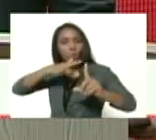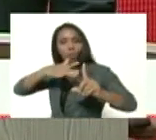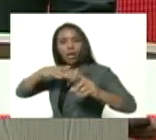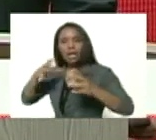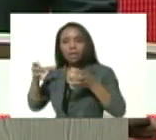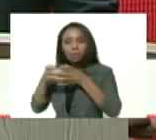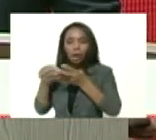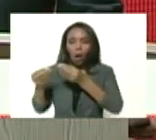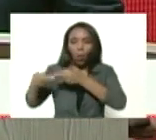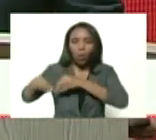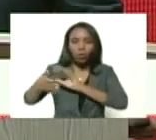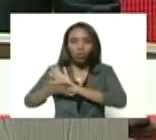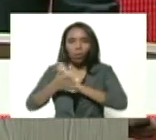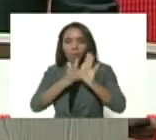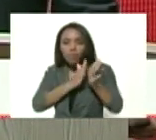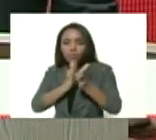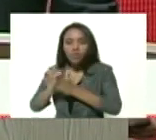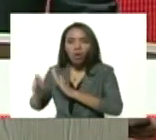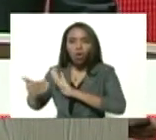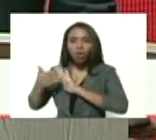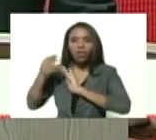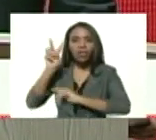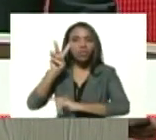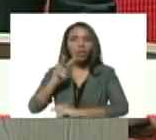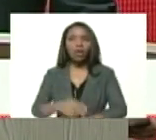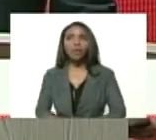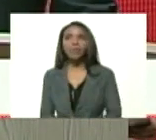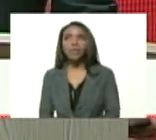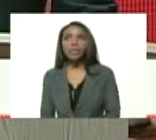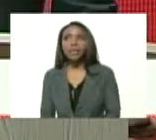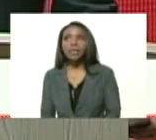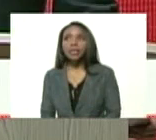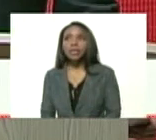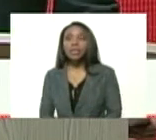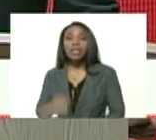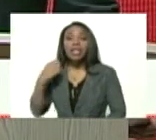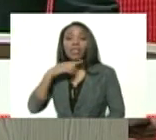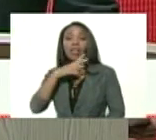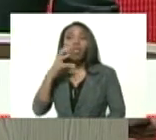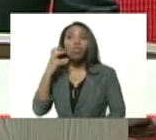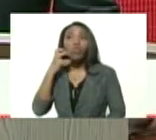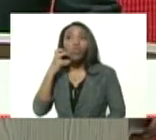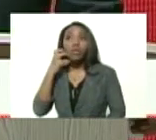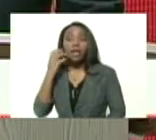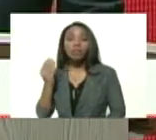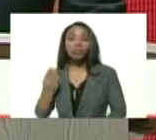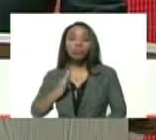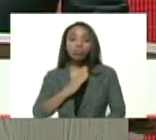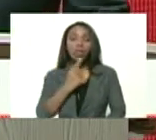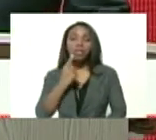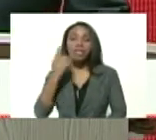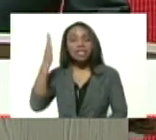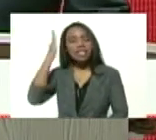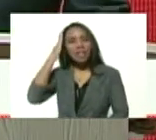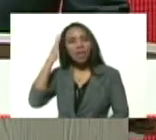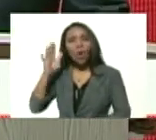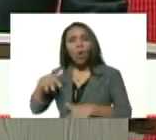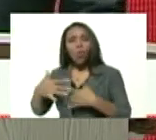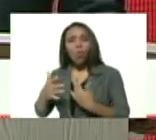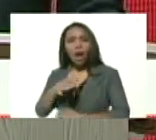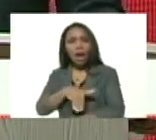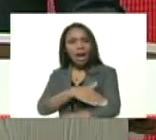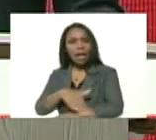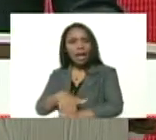complot contra Venezuela, Iván Duque sabía y sabe cuál es la dirección de